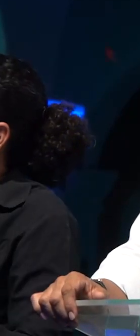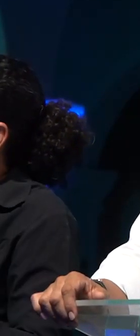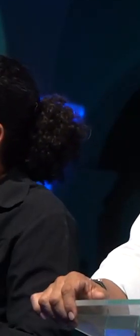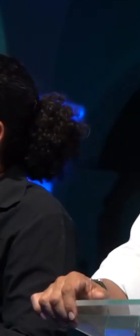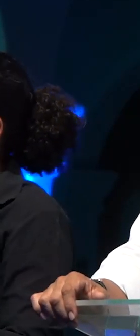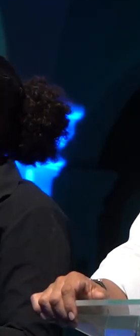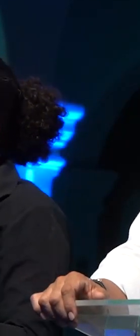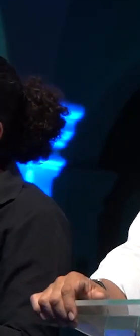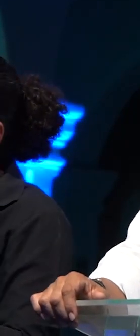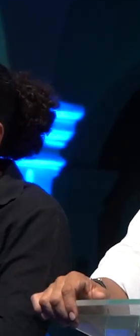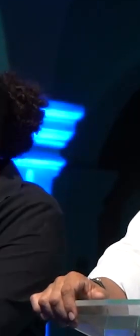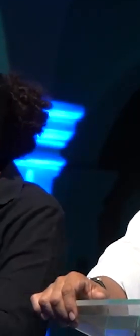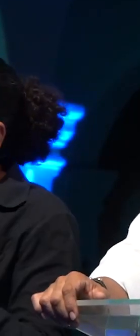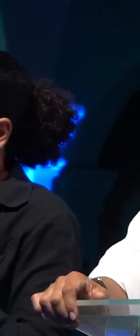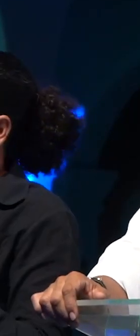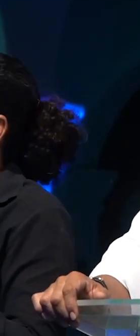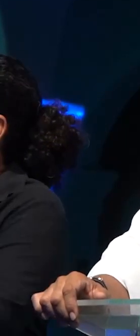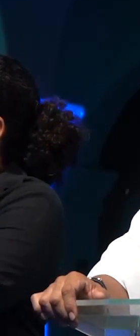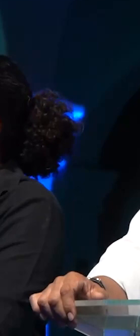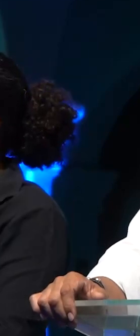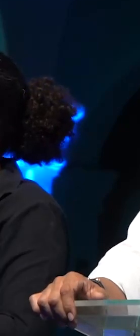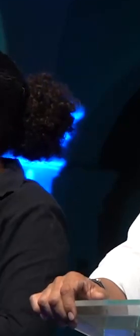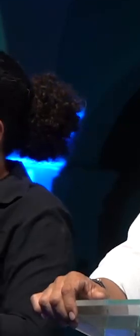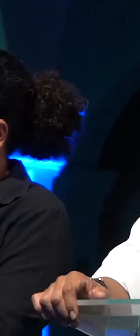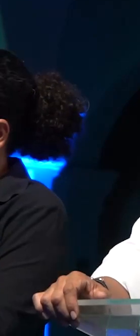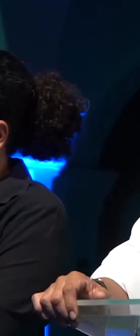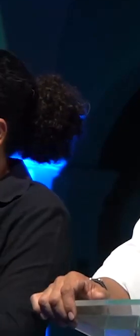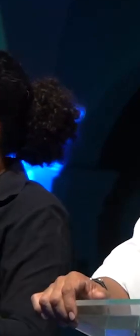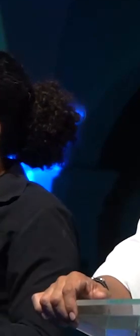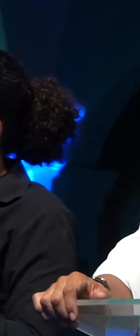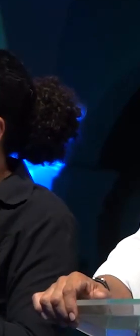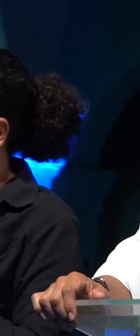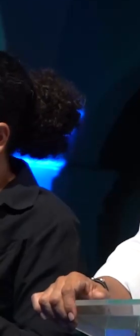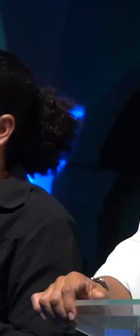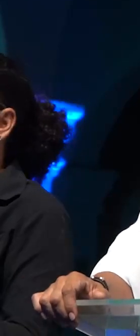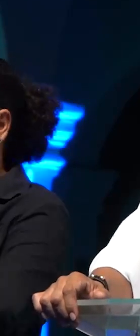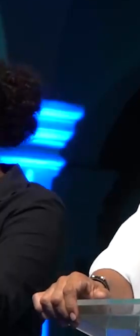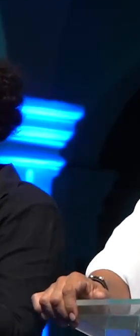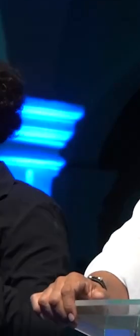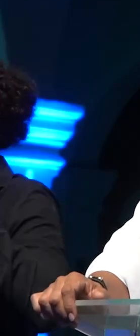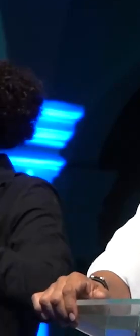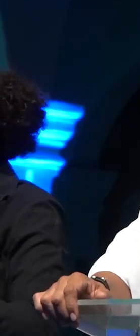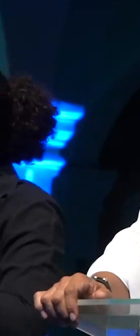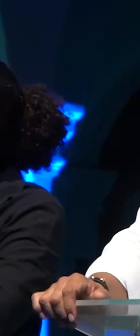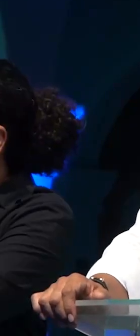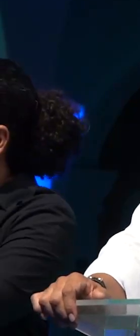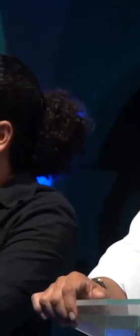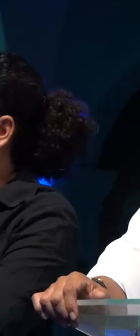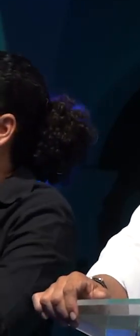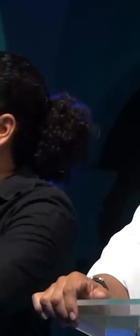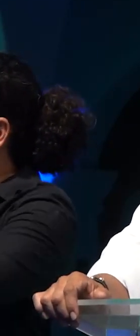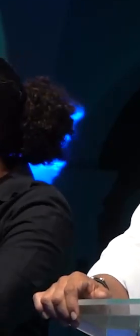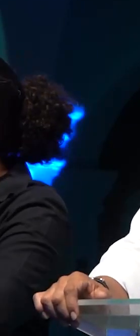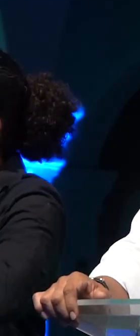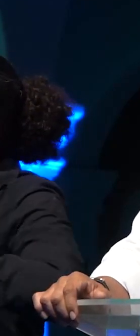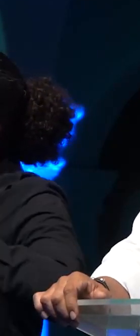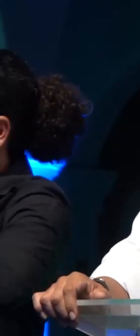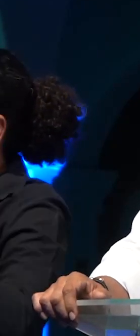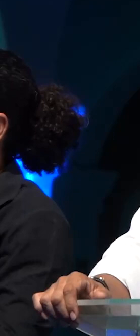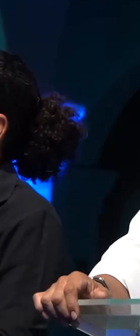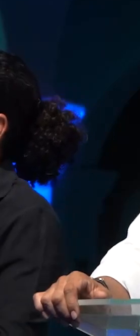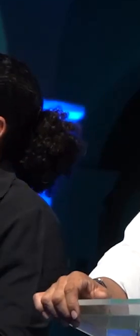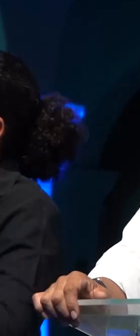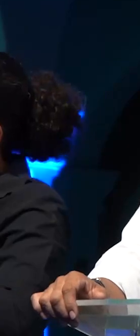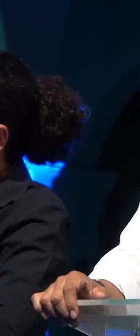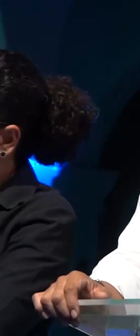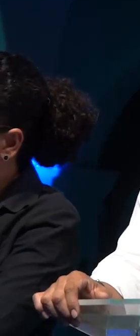en territorio. Santa Marta es una ciudad atractiva para atraer estudiantes internacionales que vengan a fomentar emprendimiento en comunidades rurales.